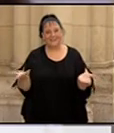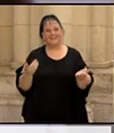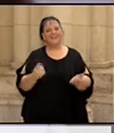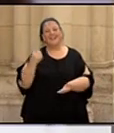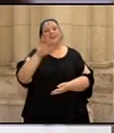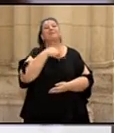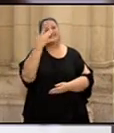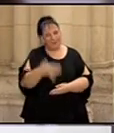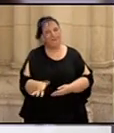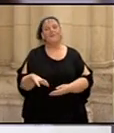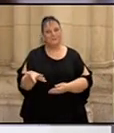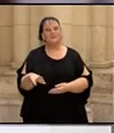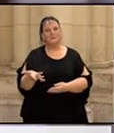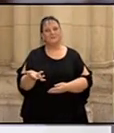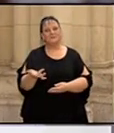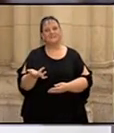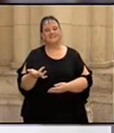es misericordioso,